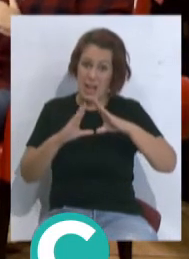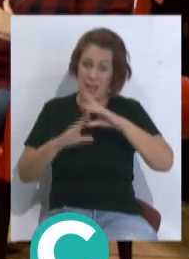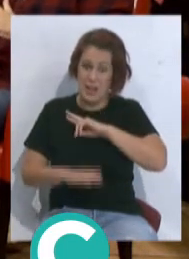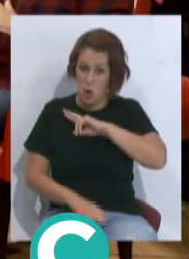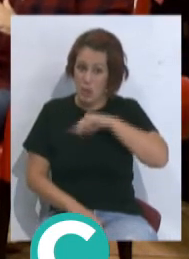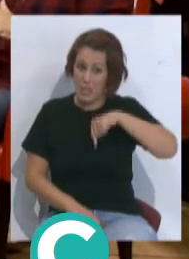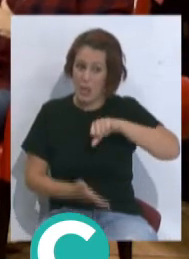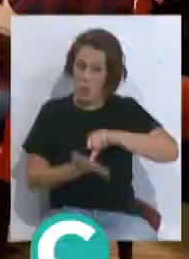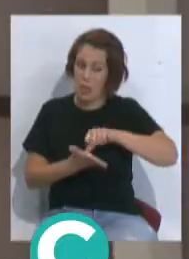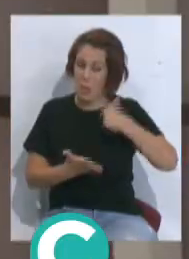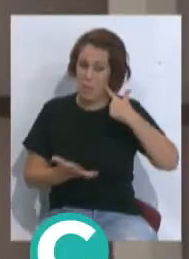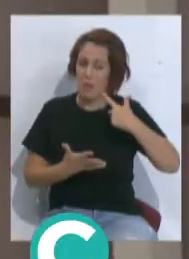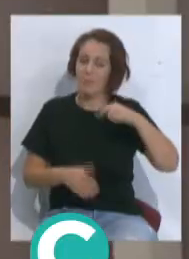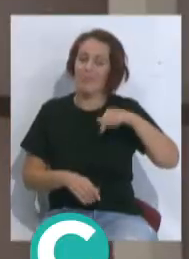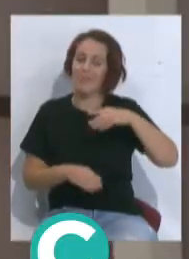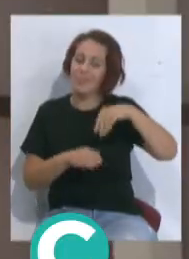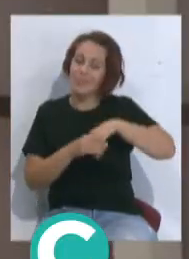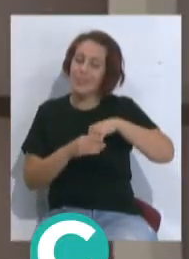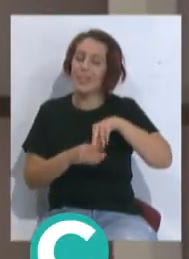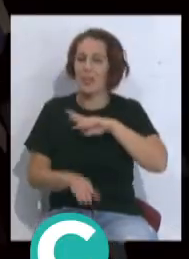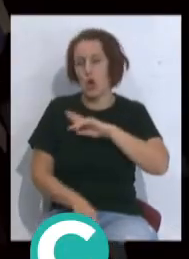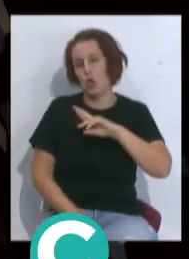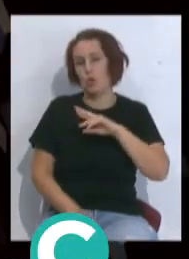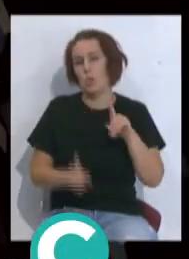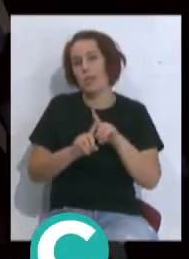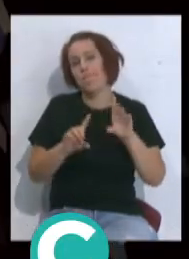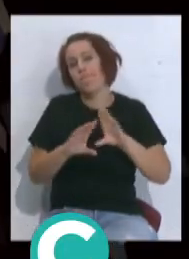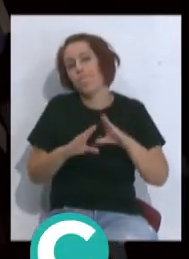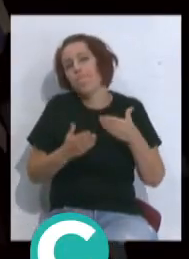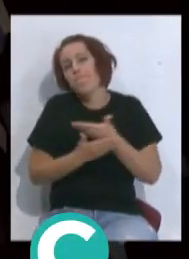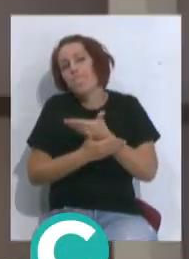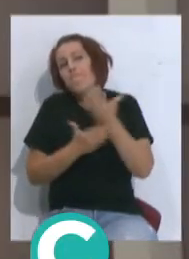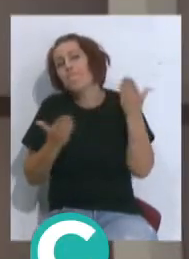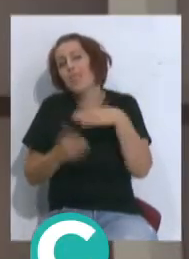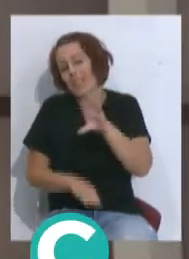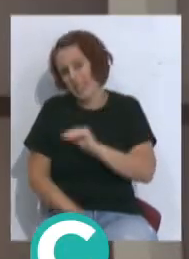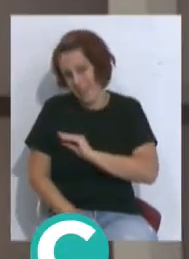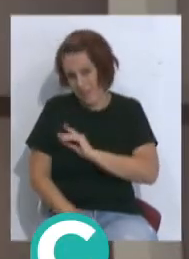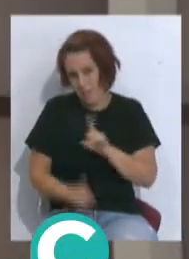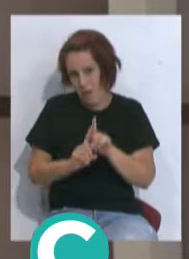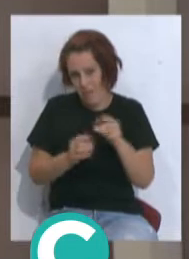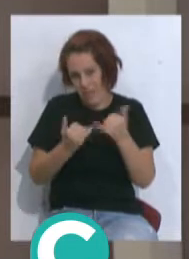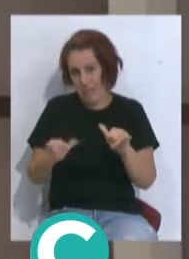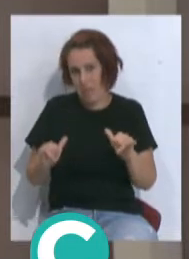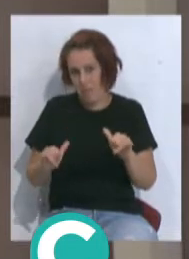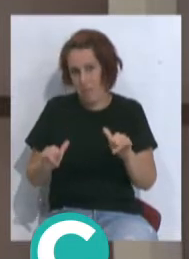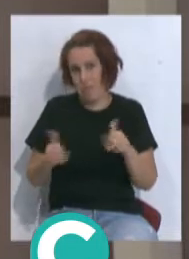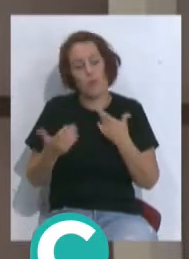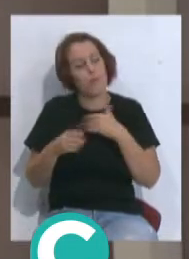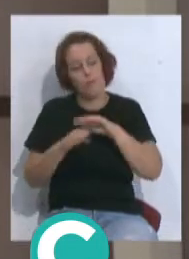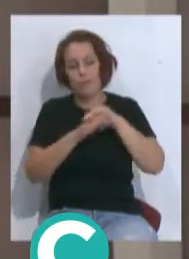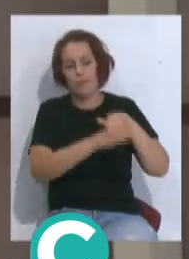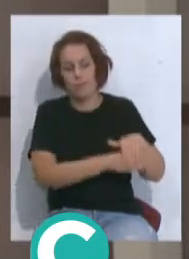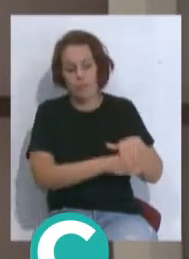ahí es donde no todo el mundo lo puede entender, ¿no? Como fiesta, pero bueno, ya eso es otra